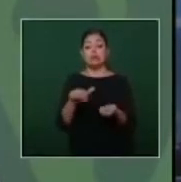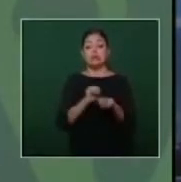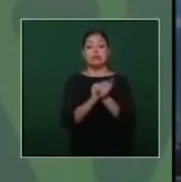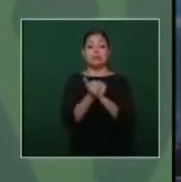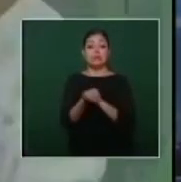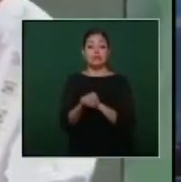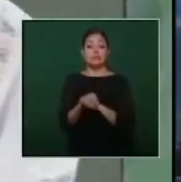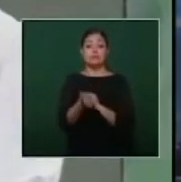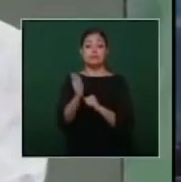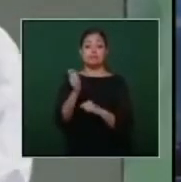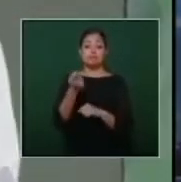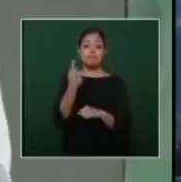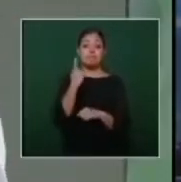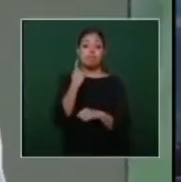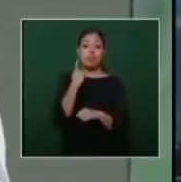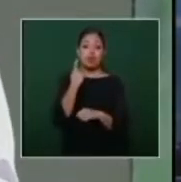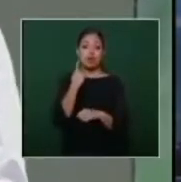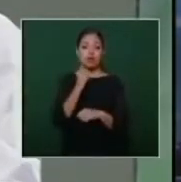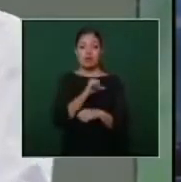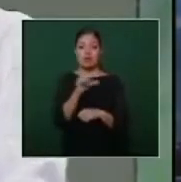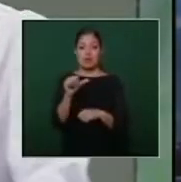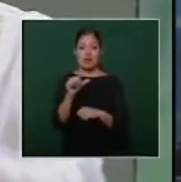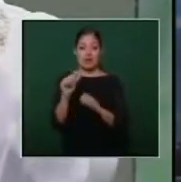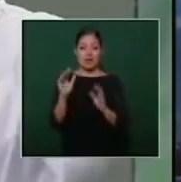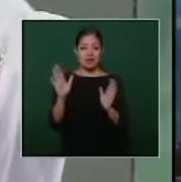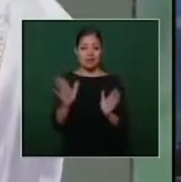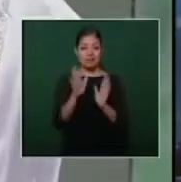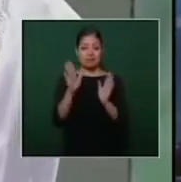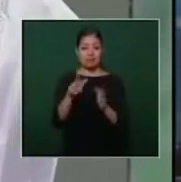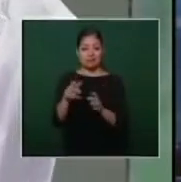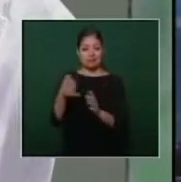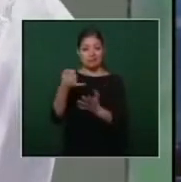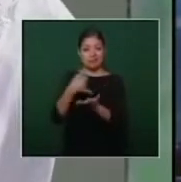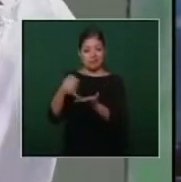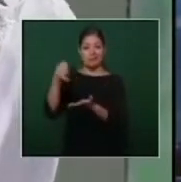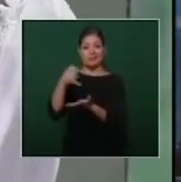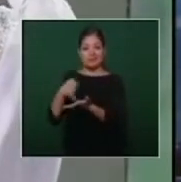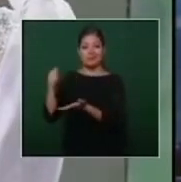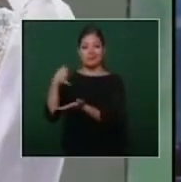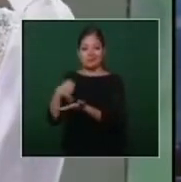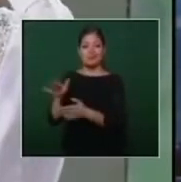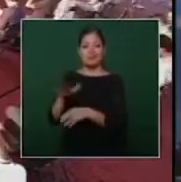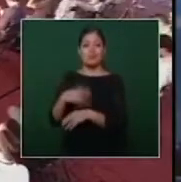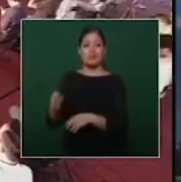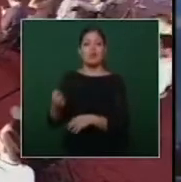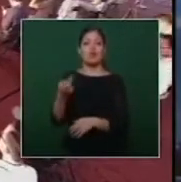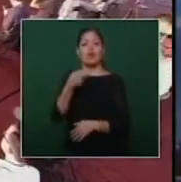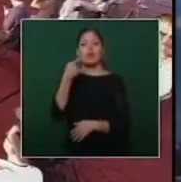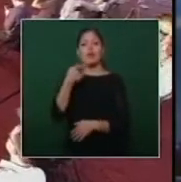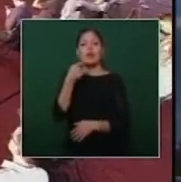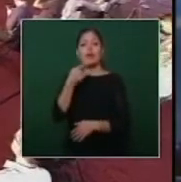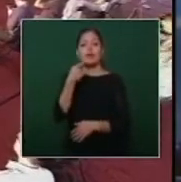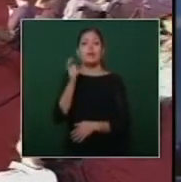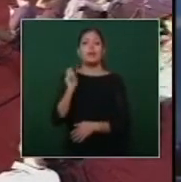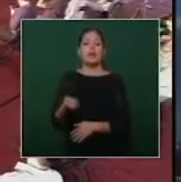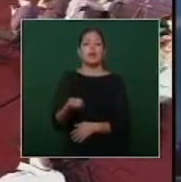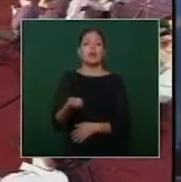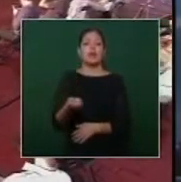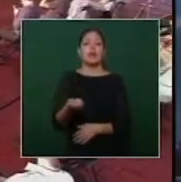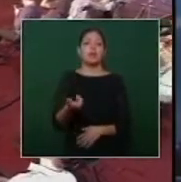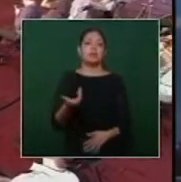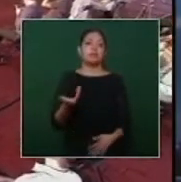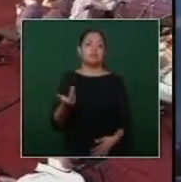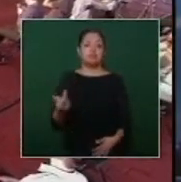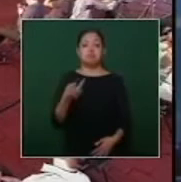consuelo, la inflación en México es menor a la de Estados Unidos y también menor a la